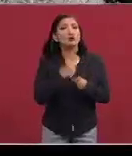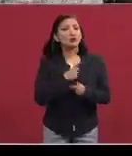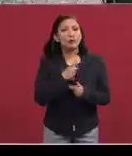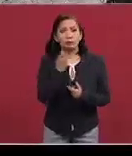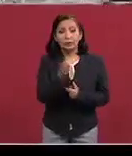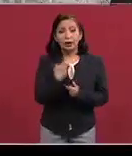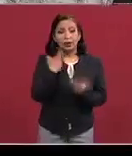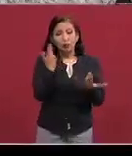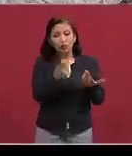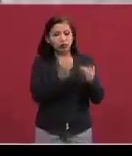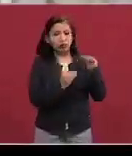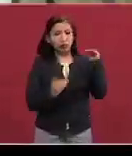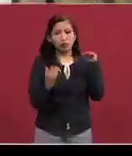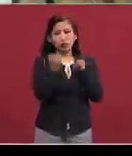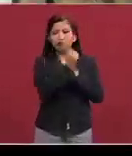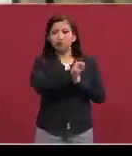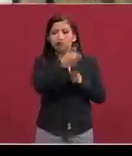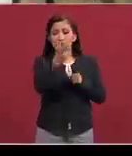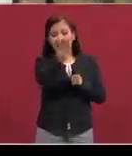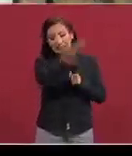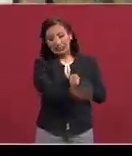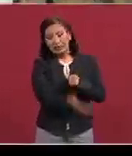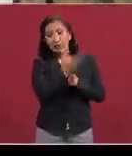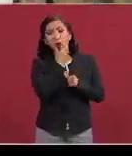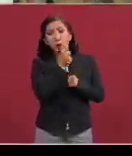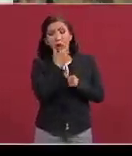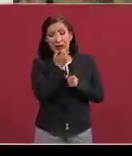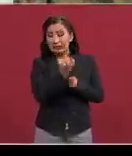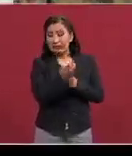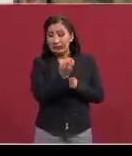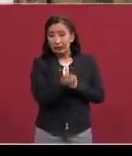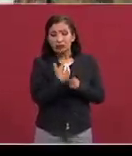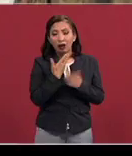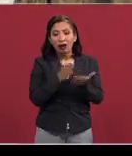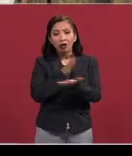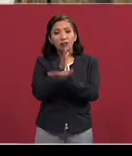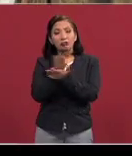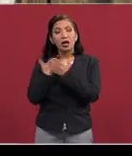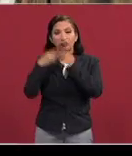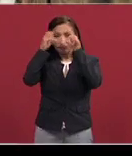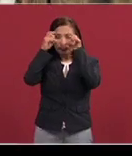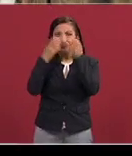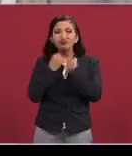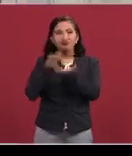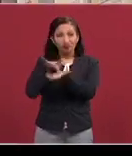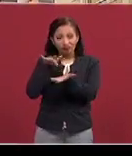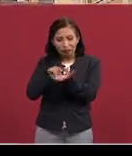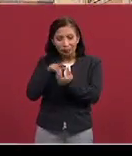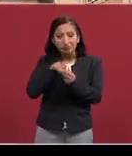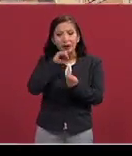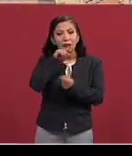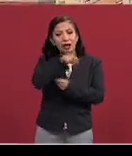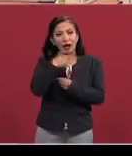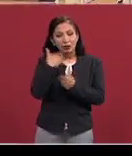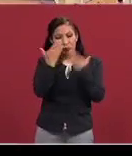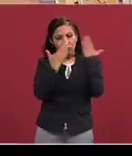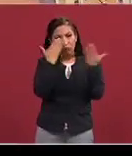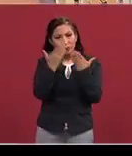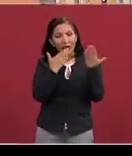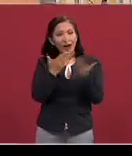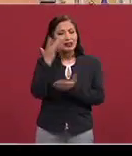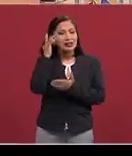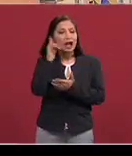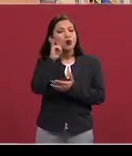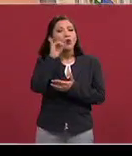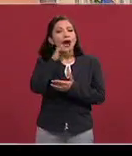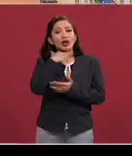eso, la maestría. Este hombre que estuvo también en las filas del carrancismo, este hombre que estudia en la Academia de San Luca